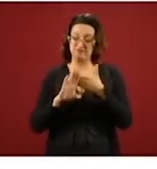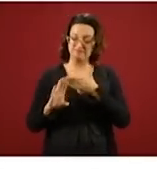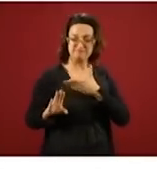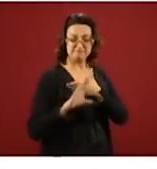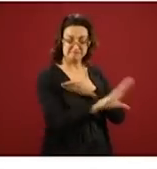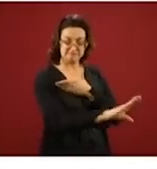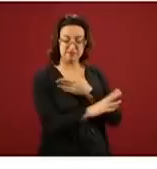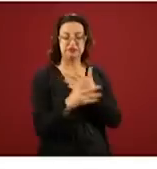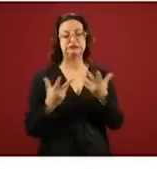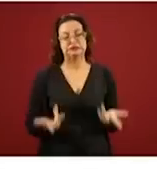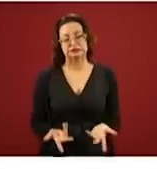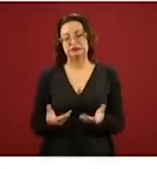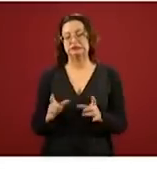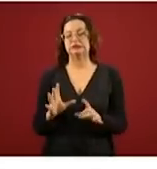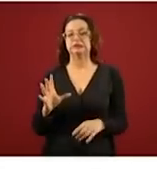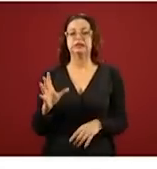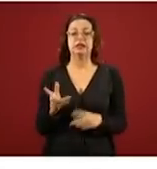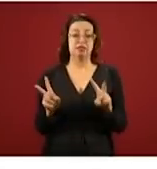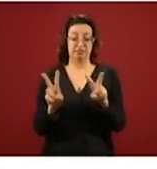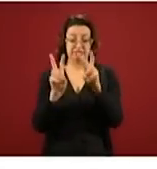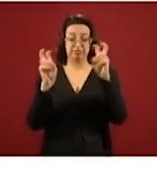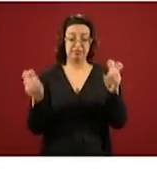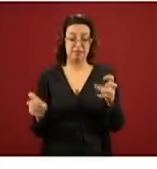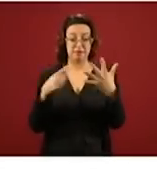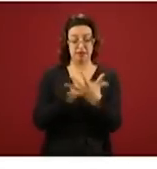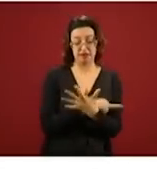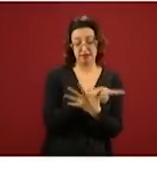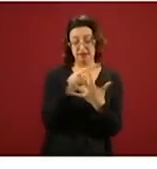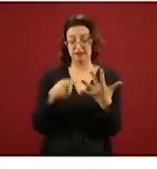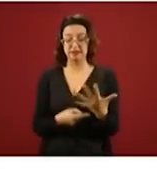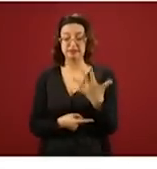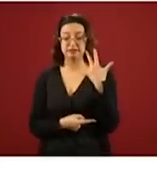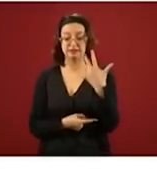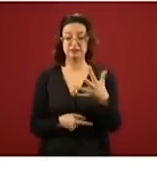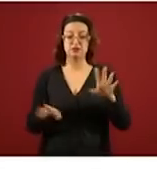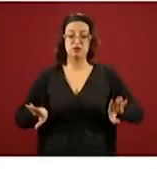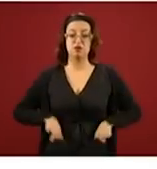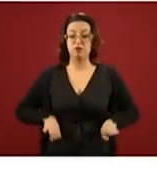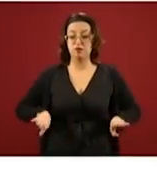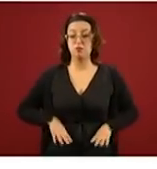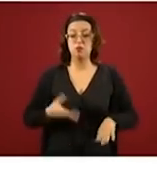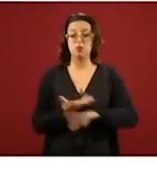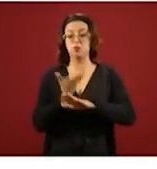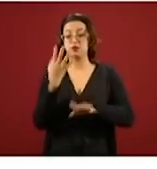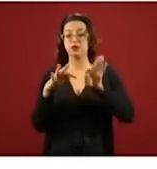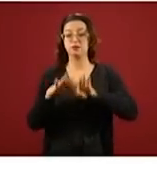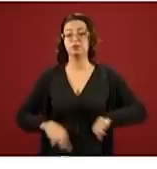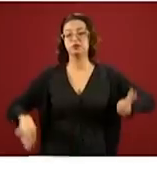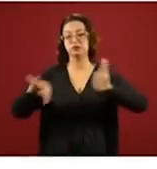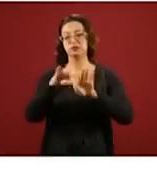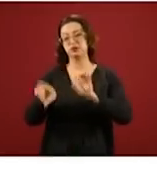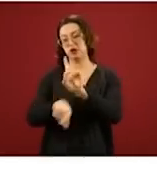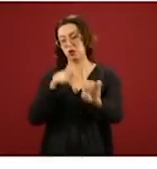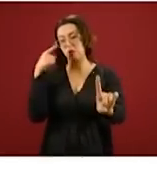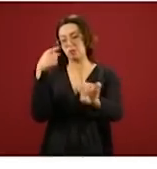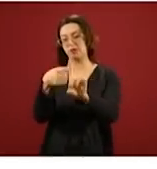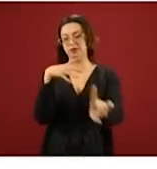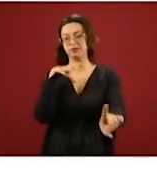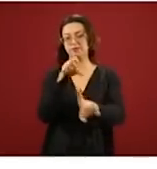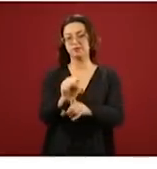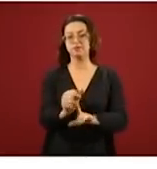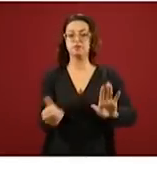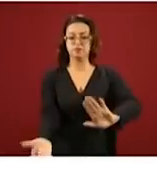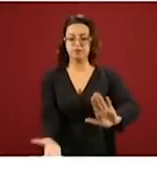hay cinco factores que han resultado importantísimos para que se logre el objetivo de este